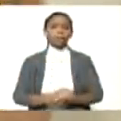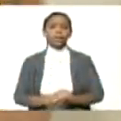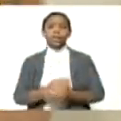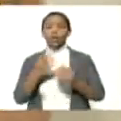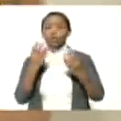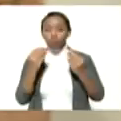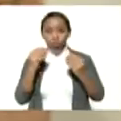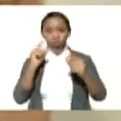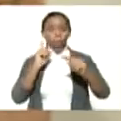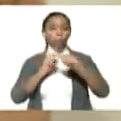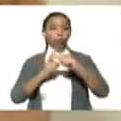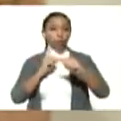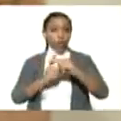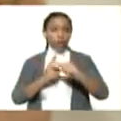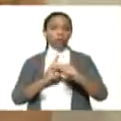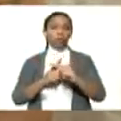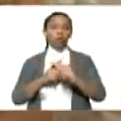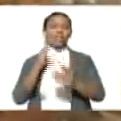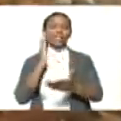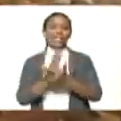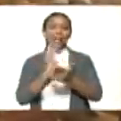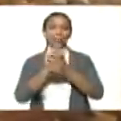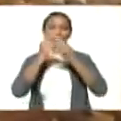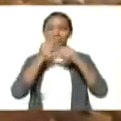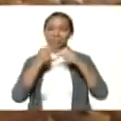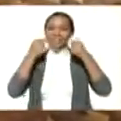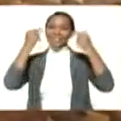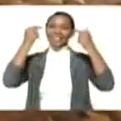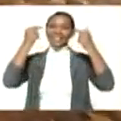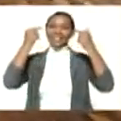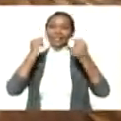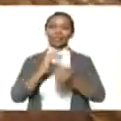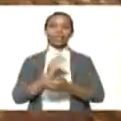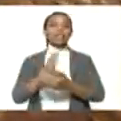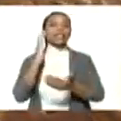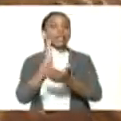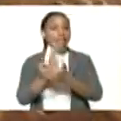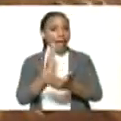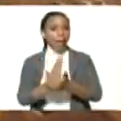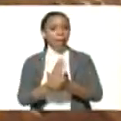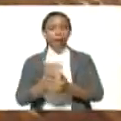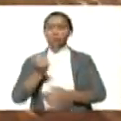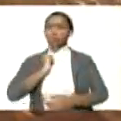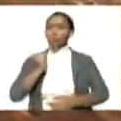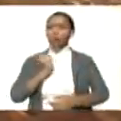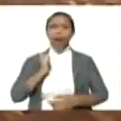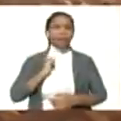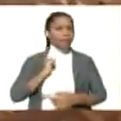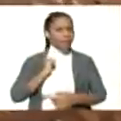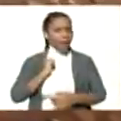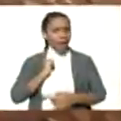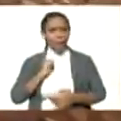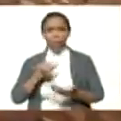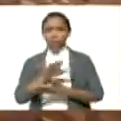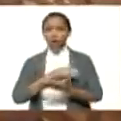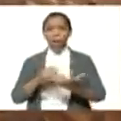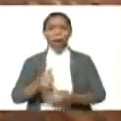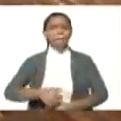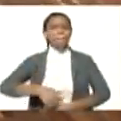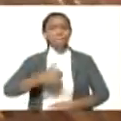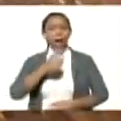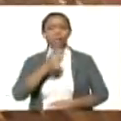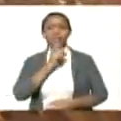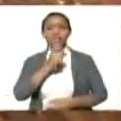mucho optimismo, siempre con una sonrisa, siempre en cualquier circunstancia, en las más